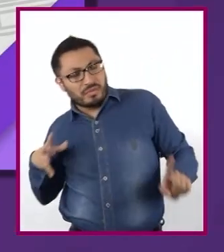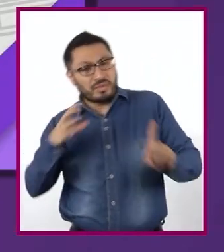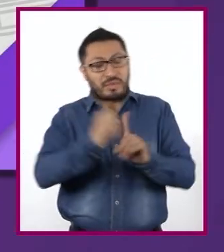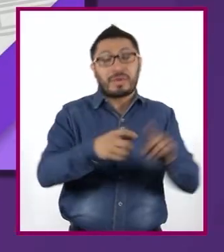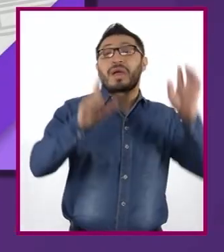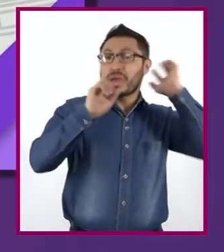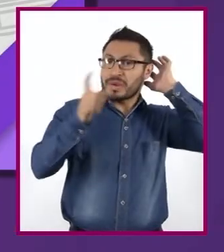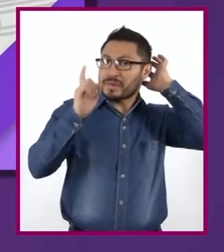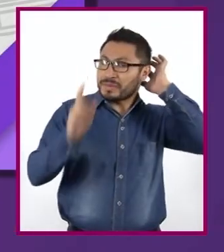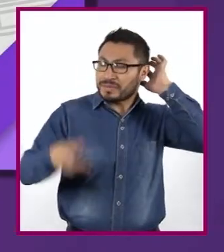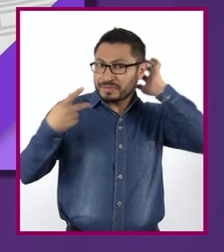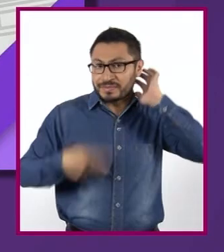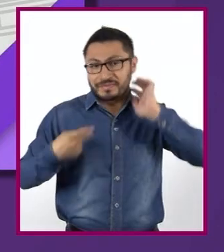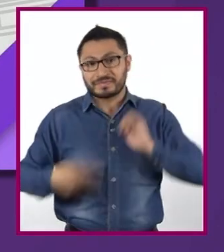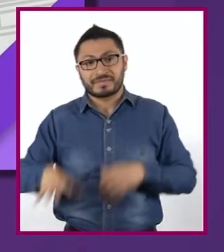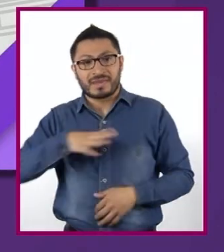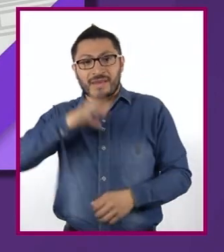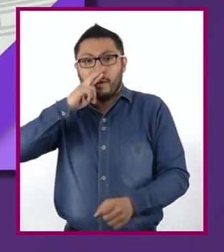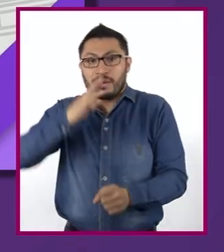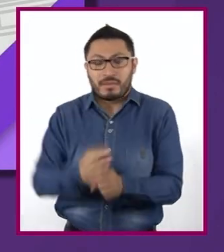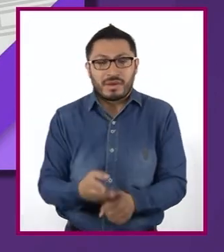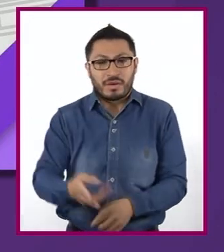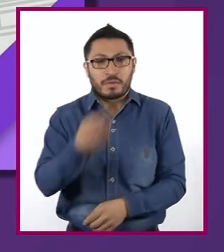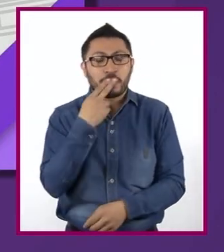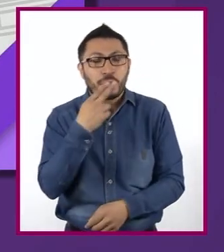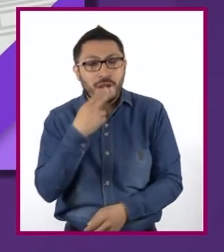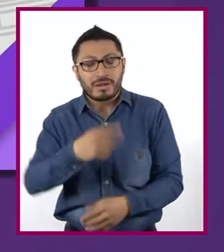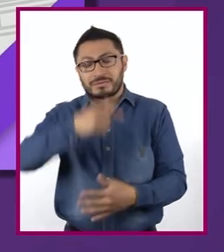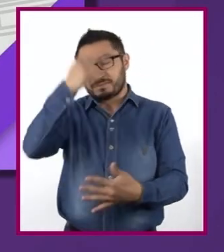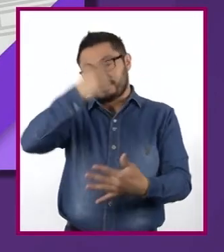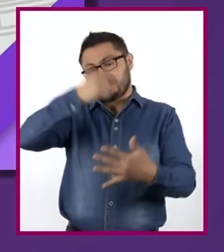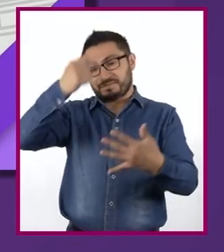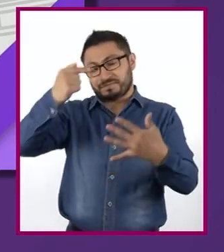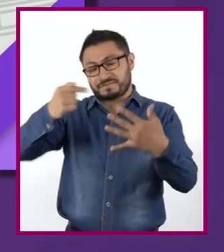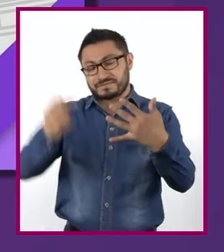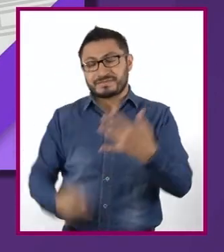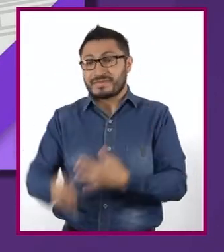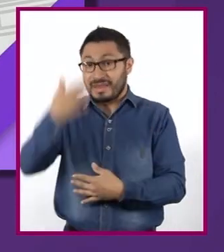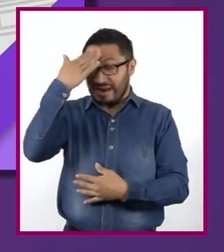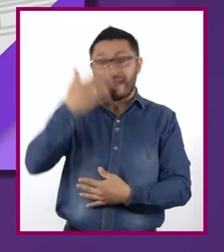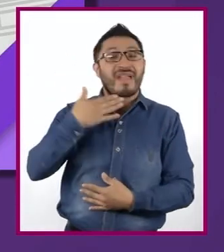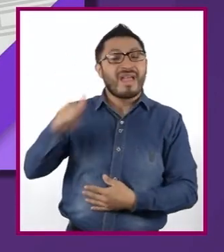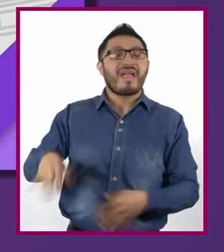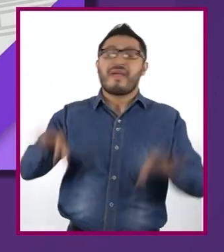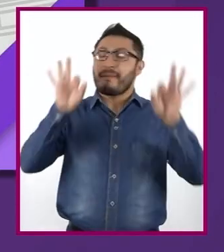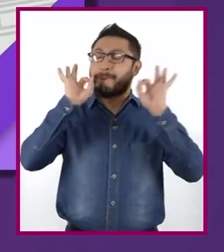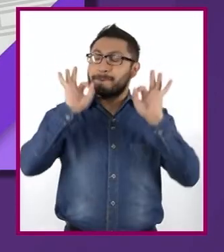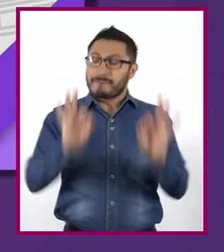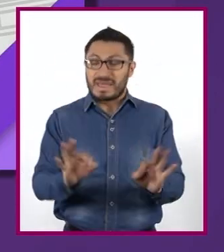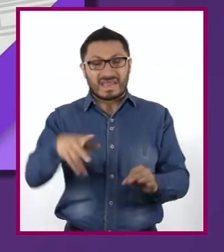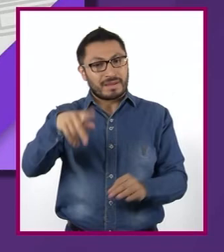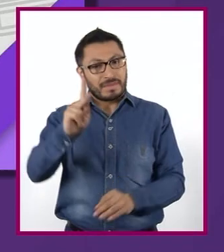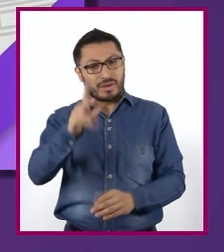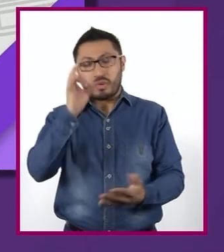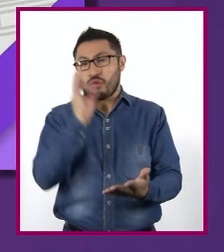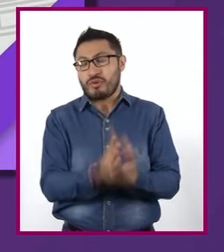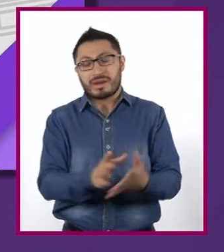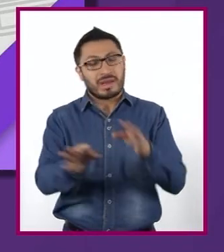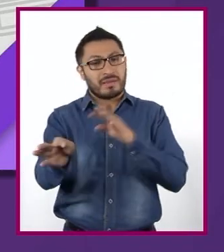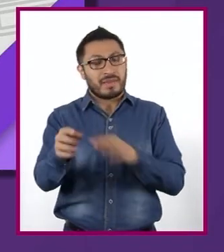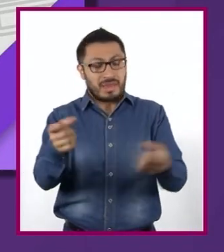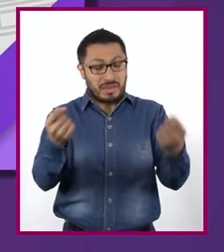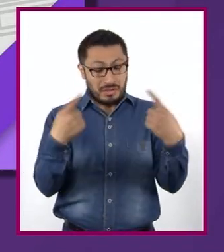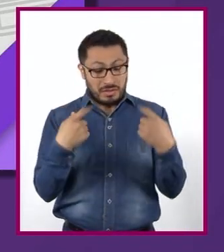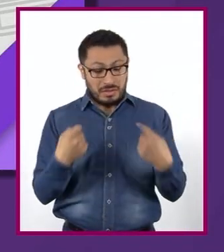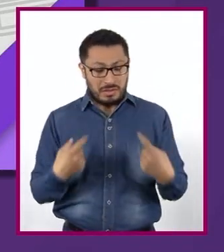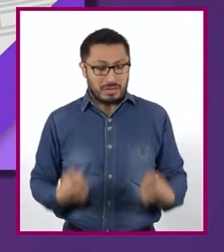personas tienen la responsabilidad de ejercer todas sus capacidades en plenitud, por lo que no es solo un trabajo personal el que se